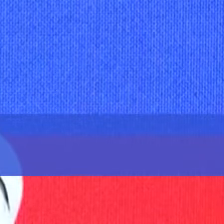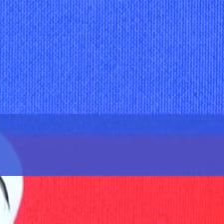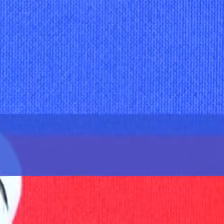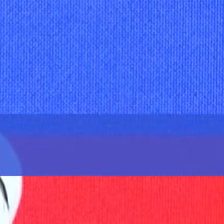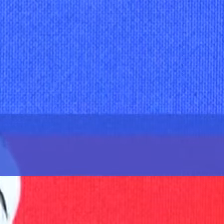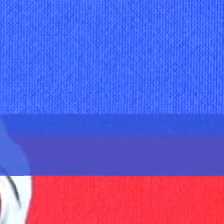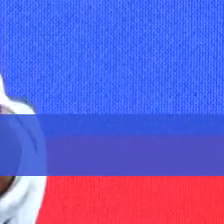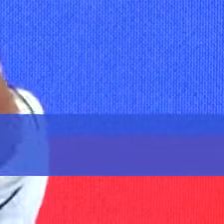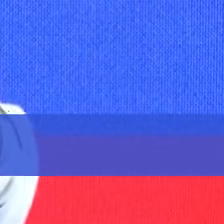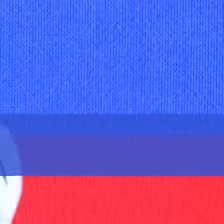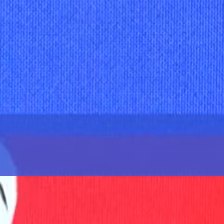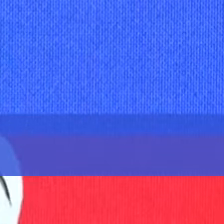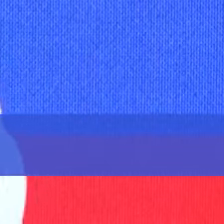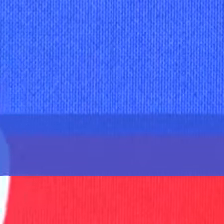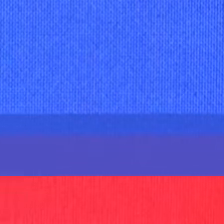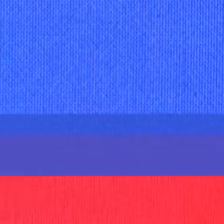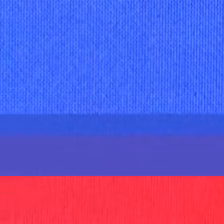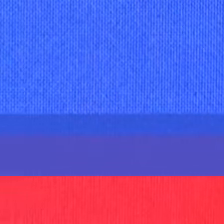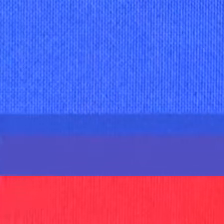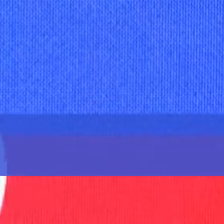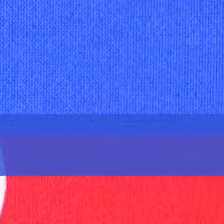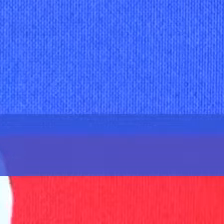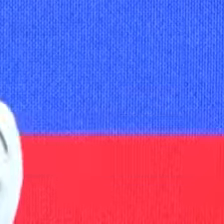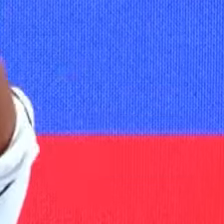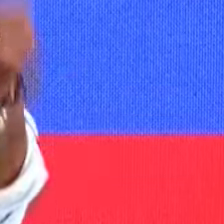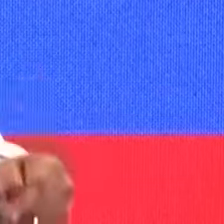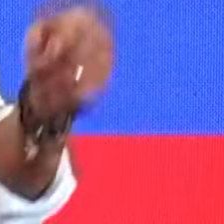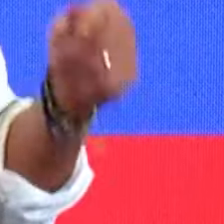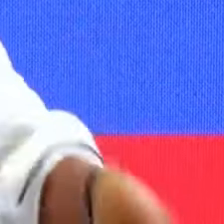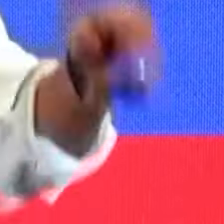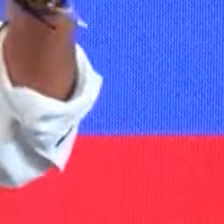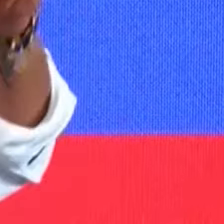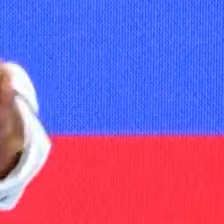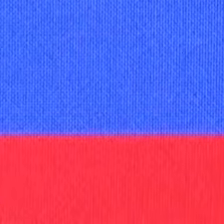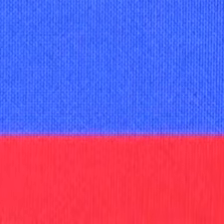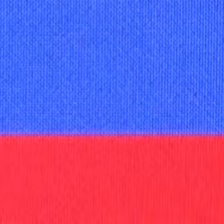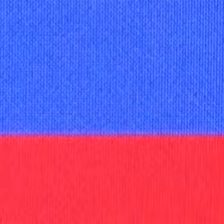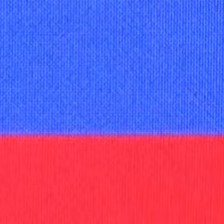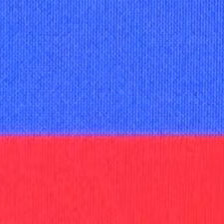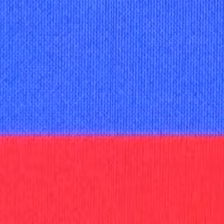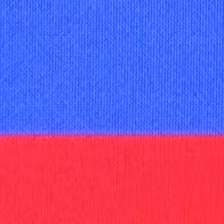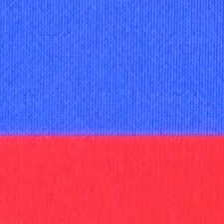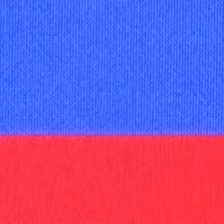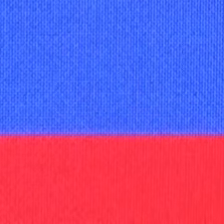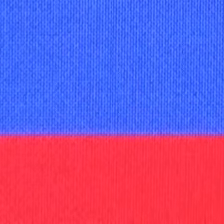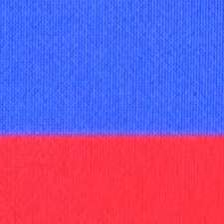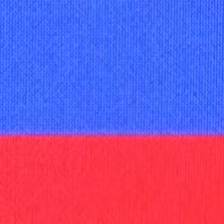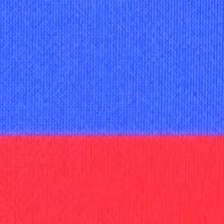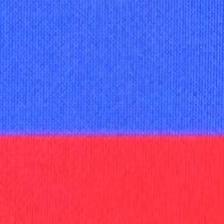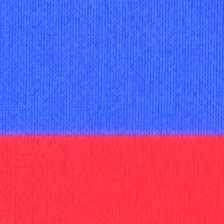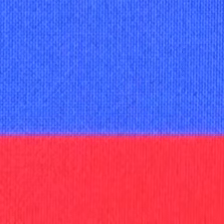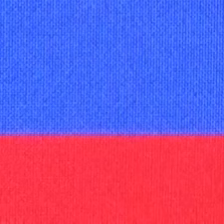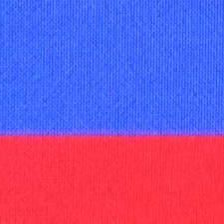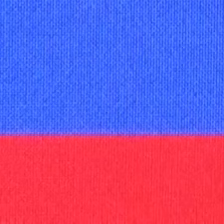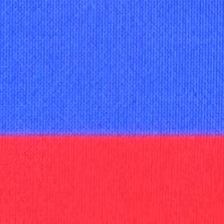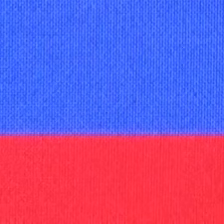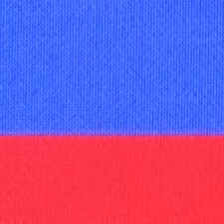producir a través del cual el estado es dueño de los medios de producción punto pues